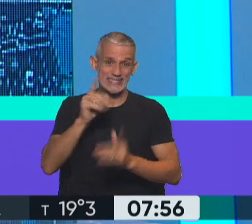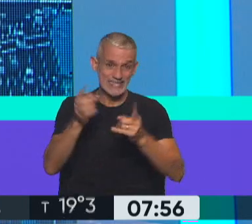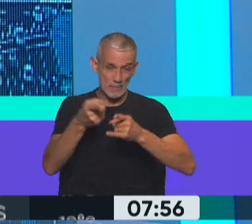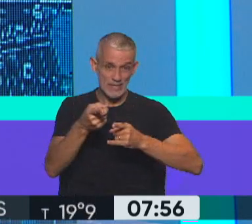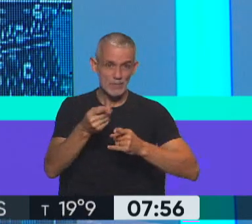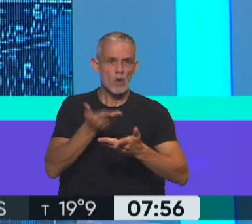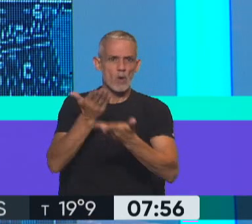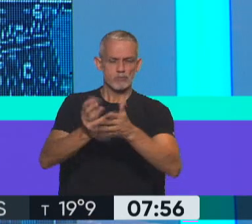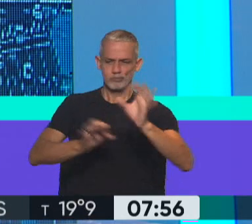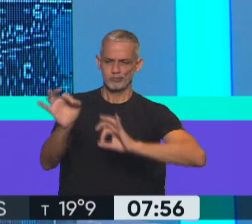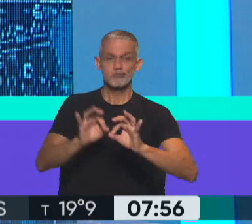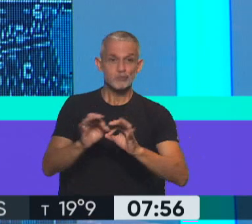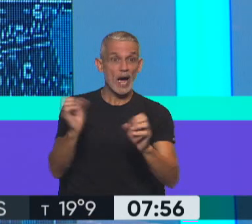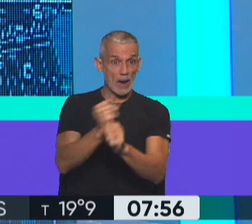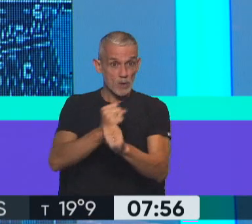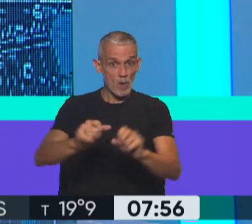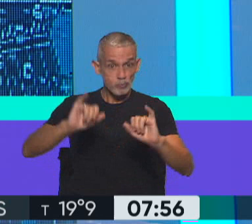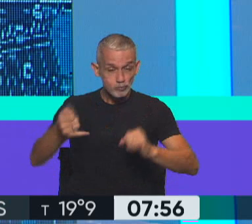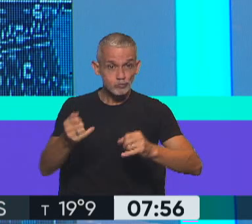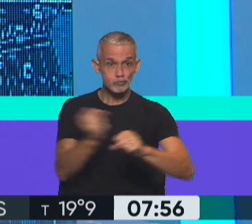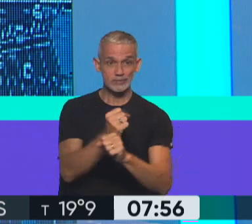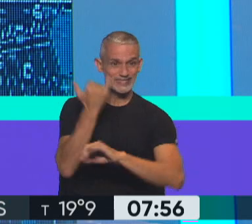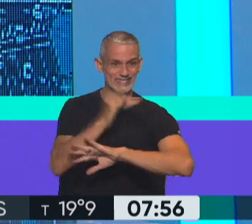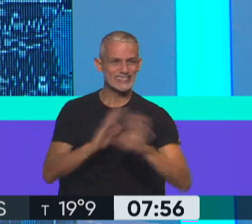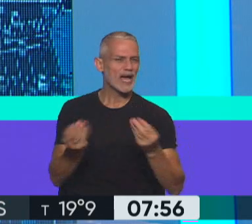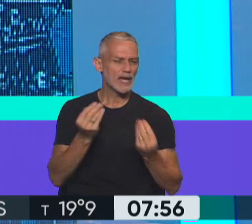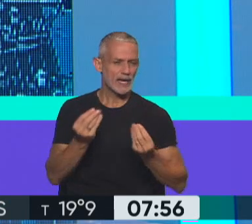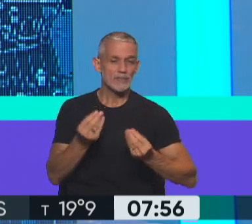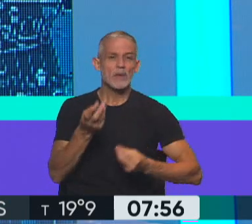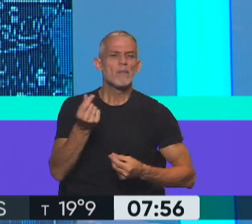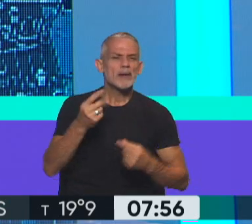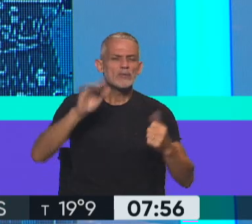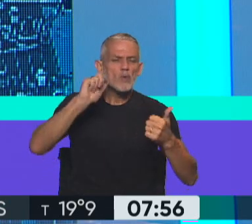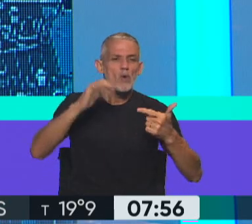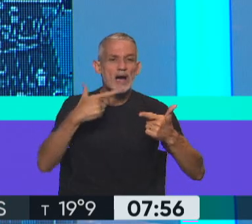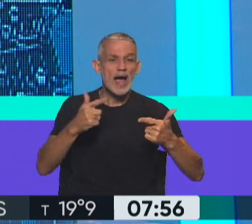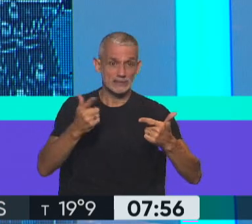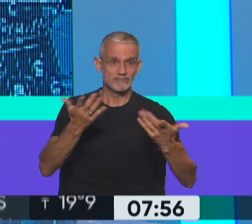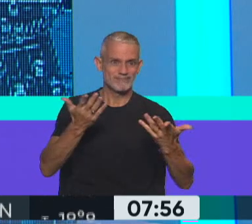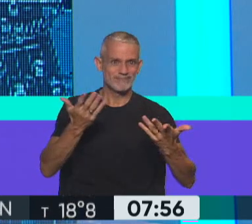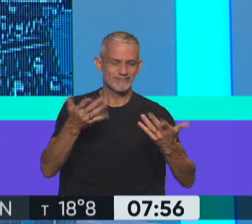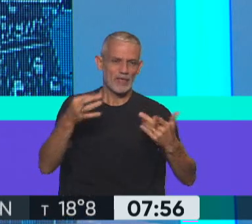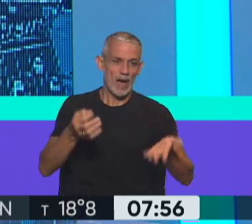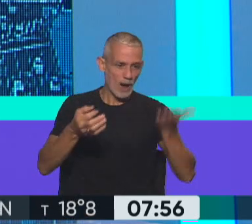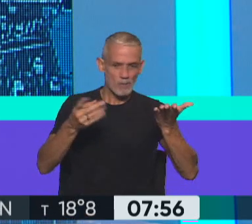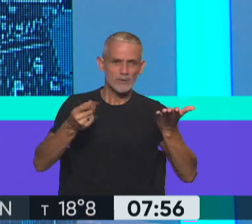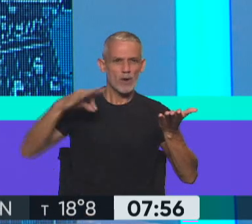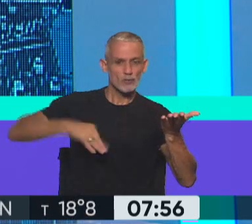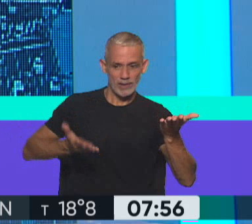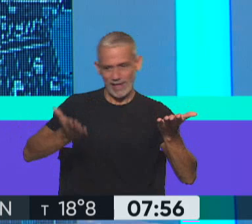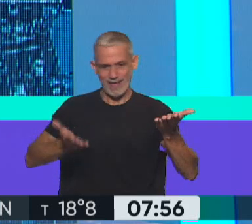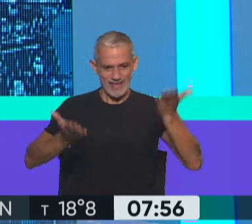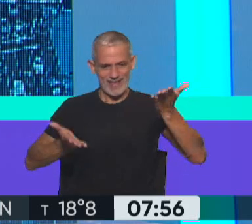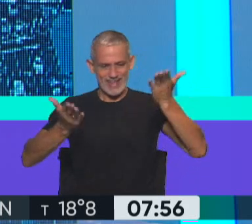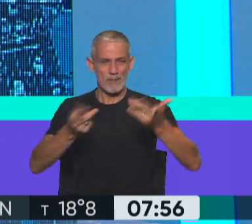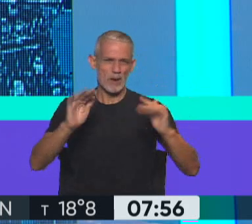y que se había tratado, se había aprobado, que era justamente esto, que las tarifas acompañen los aumentos de los salarios o inclusive que vayan